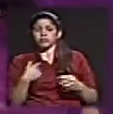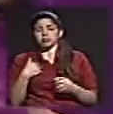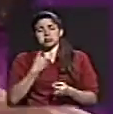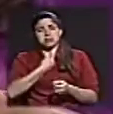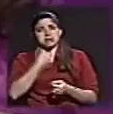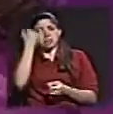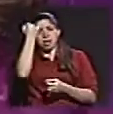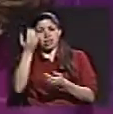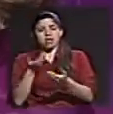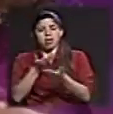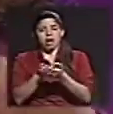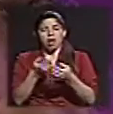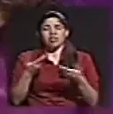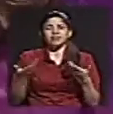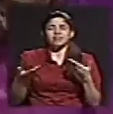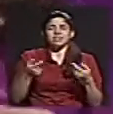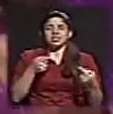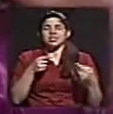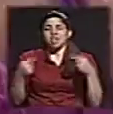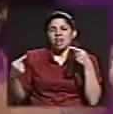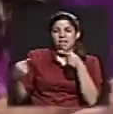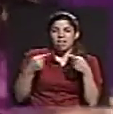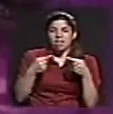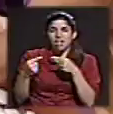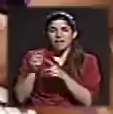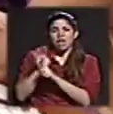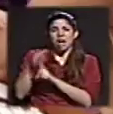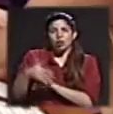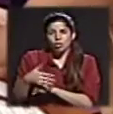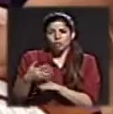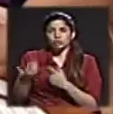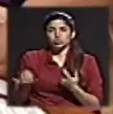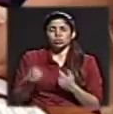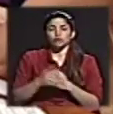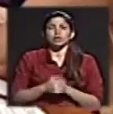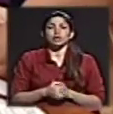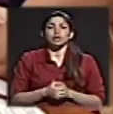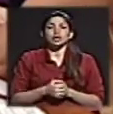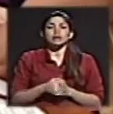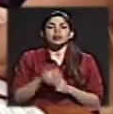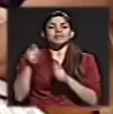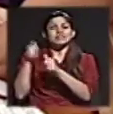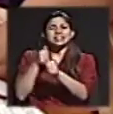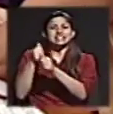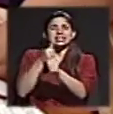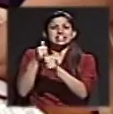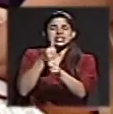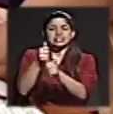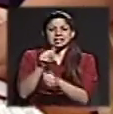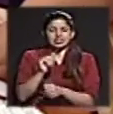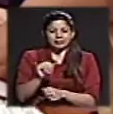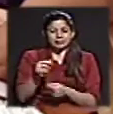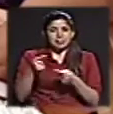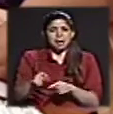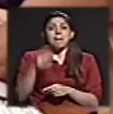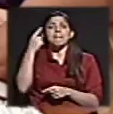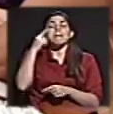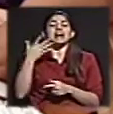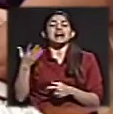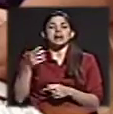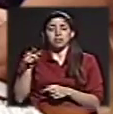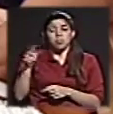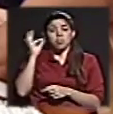propuesta y entonces hay una serie de asedios, acosos, ¿verdad? persecución, se podría decir ahí, para que ella